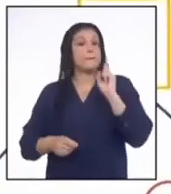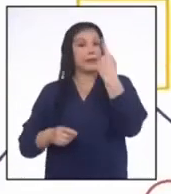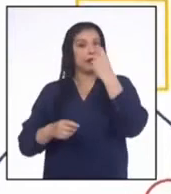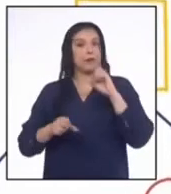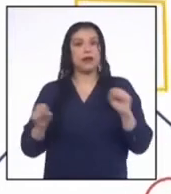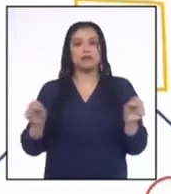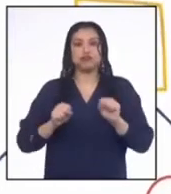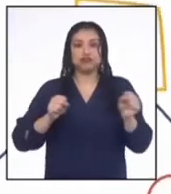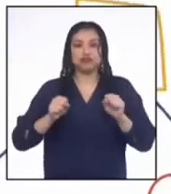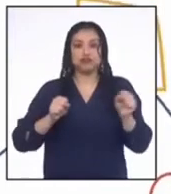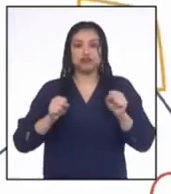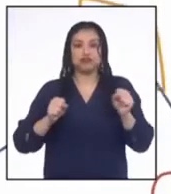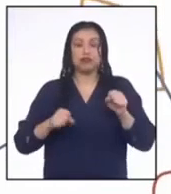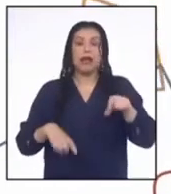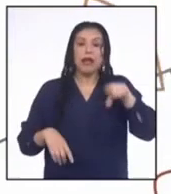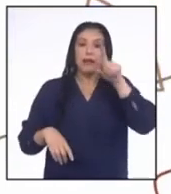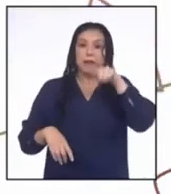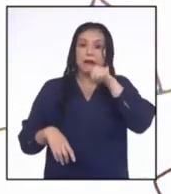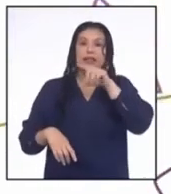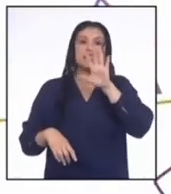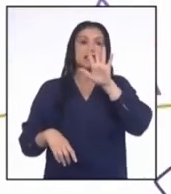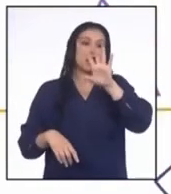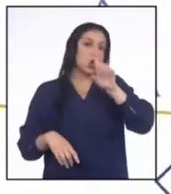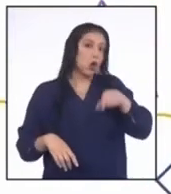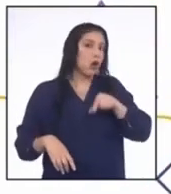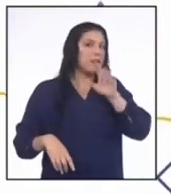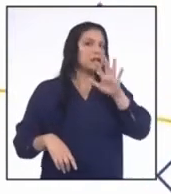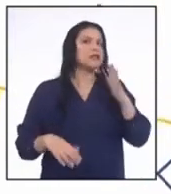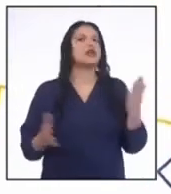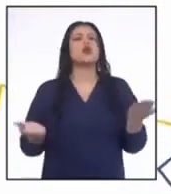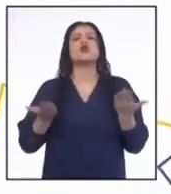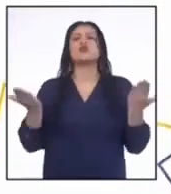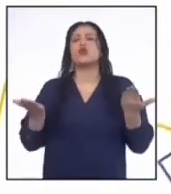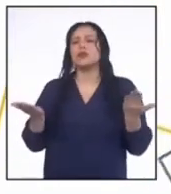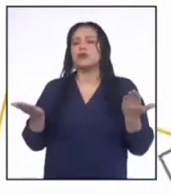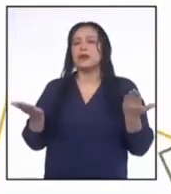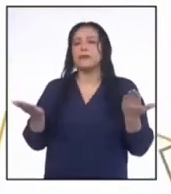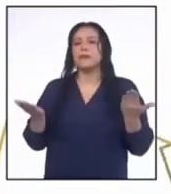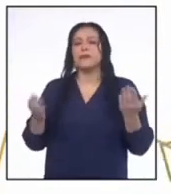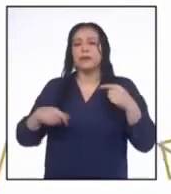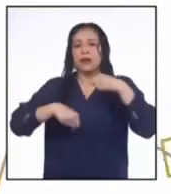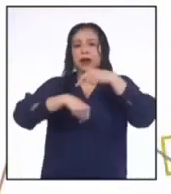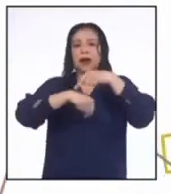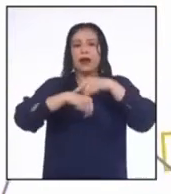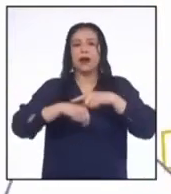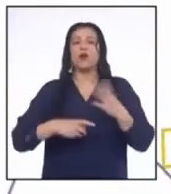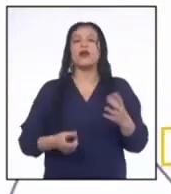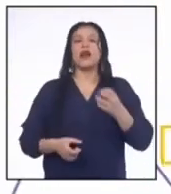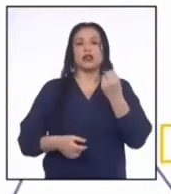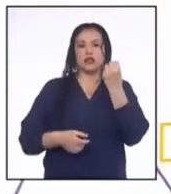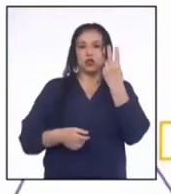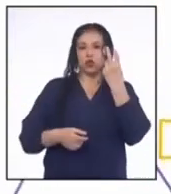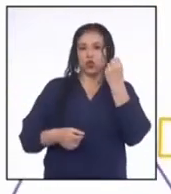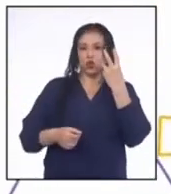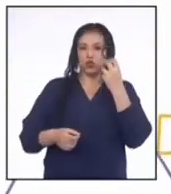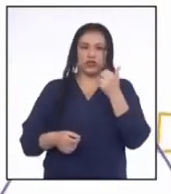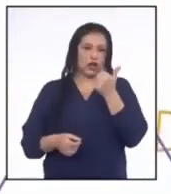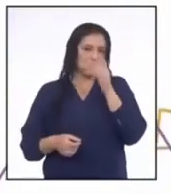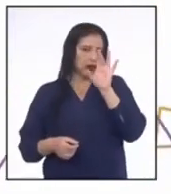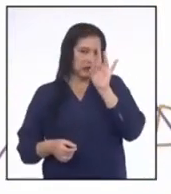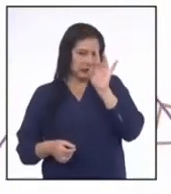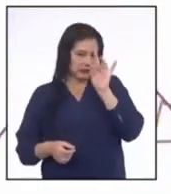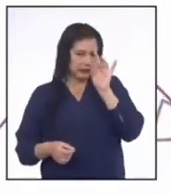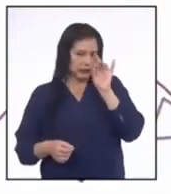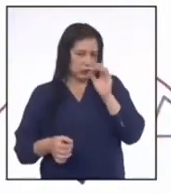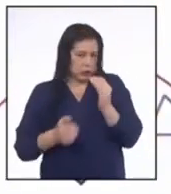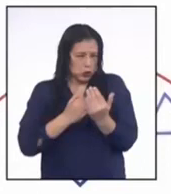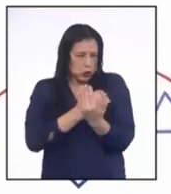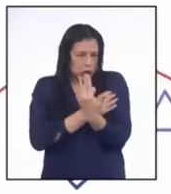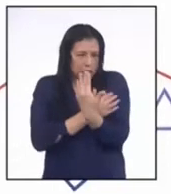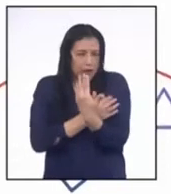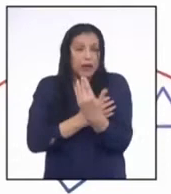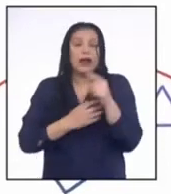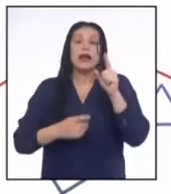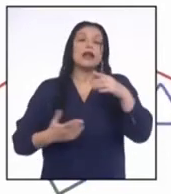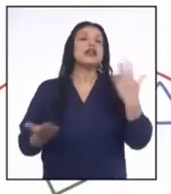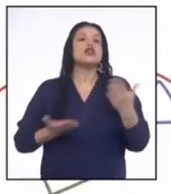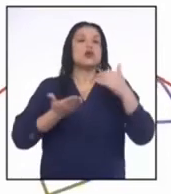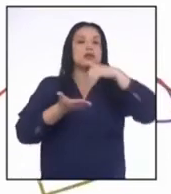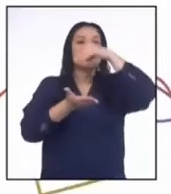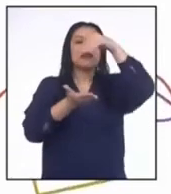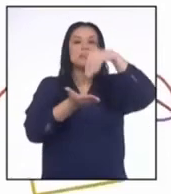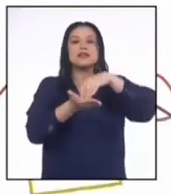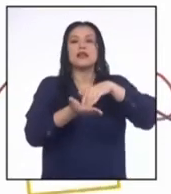telúrico de magnitud 5,5 ocurrió a las 00 horas con 18 minutos y su epicentro